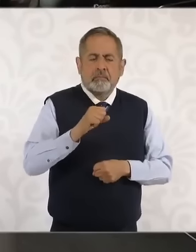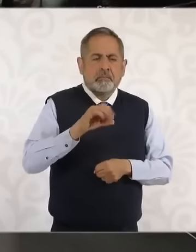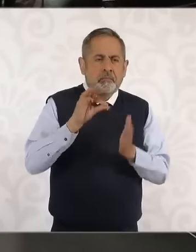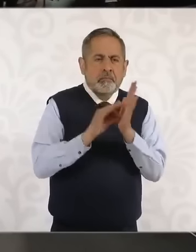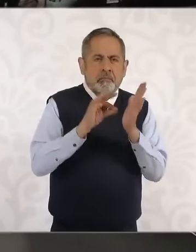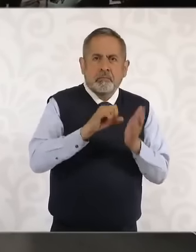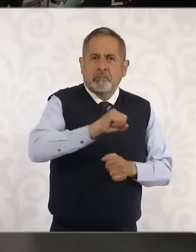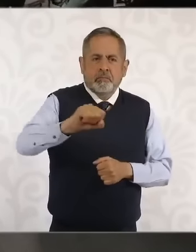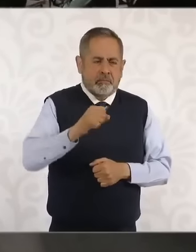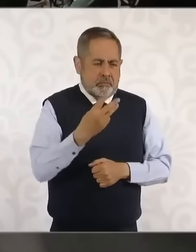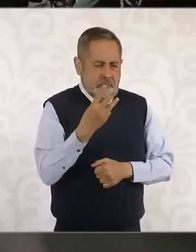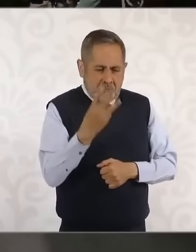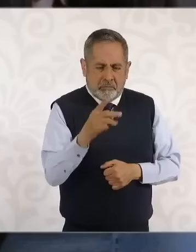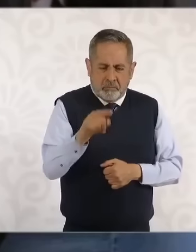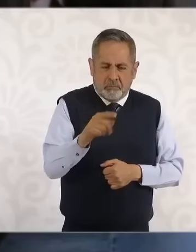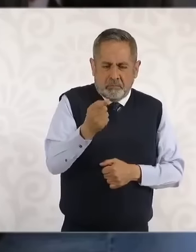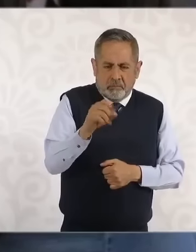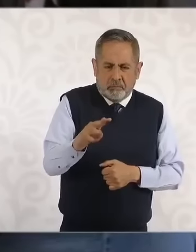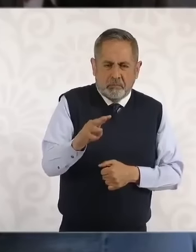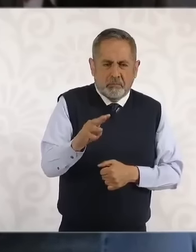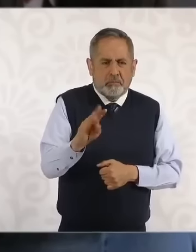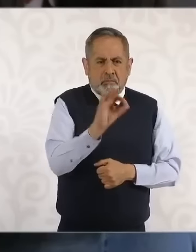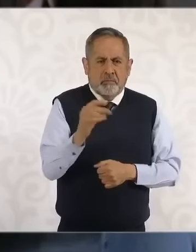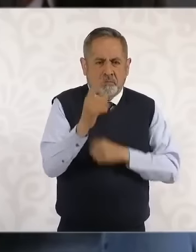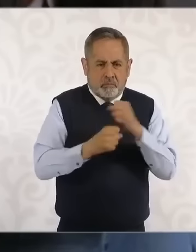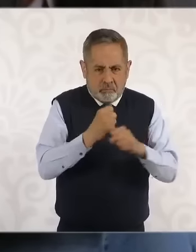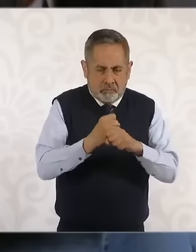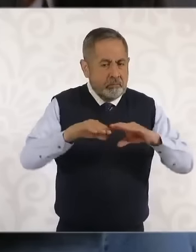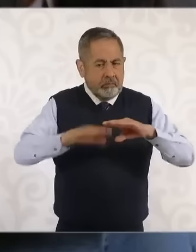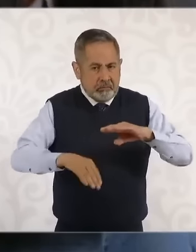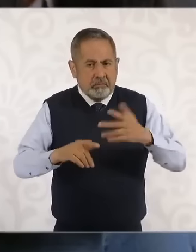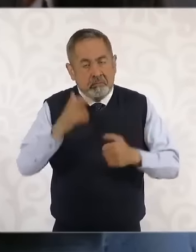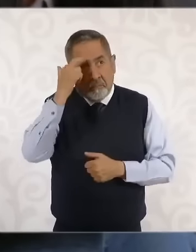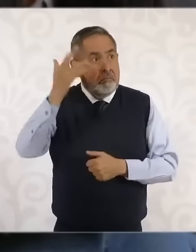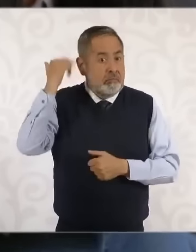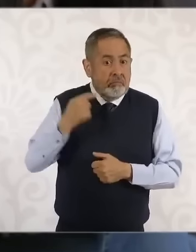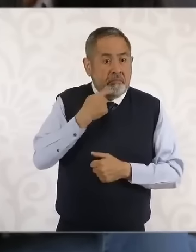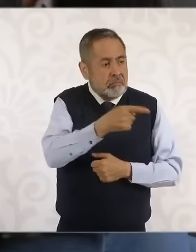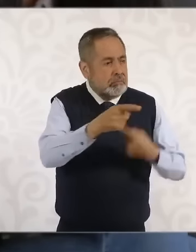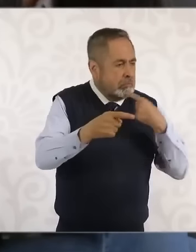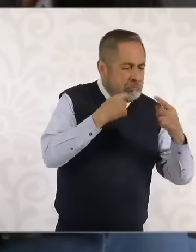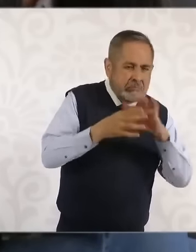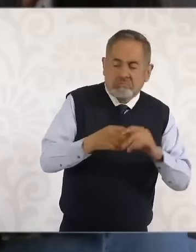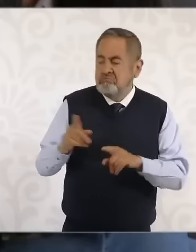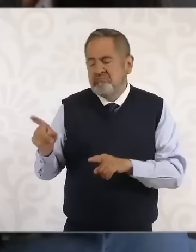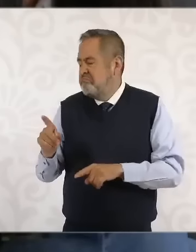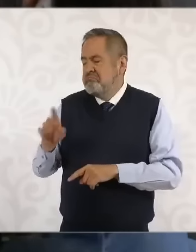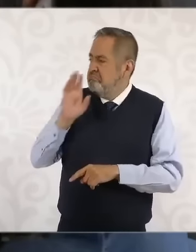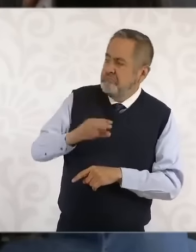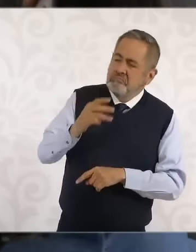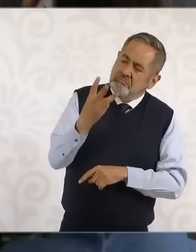en el 3,69% anual. Quedó por debajo de lo que habían previsto los analistas, que era el